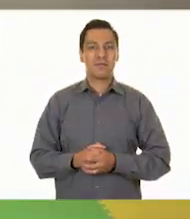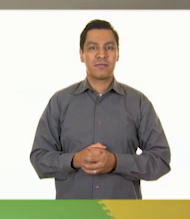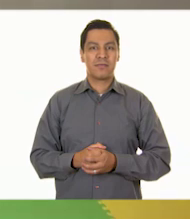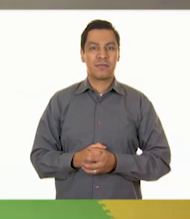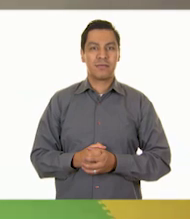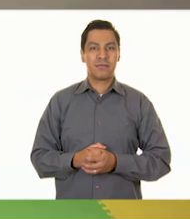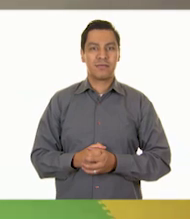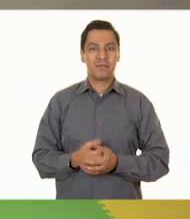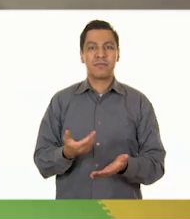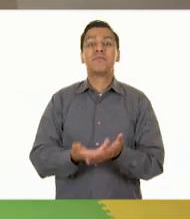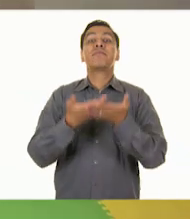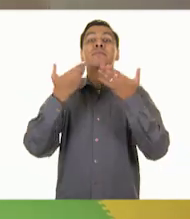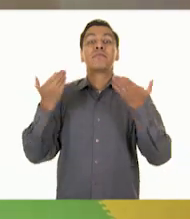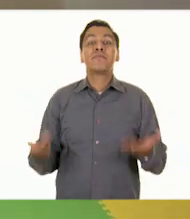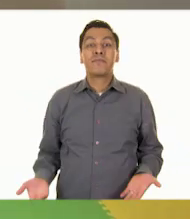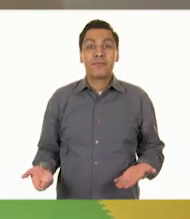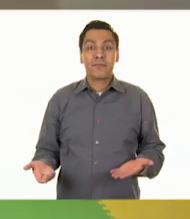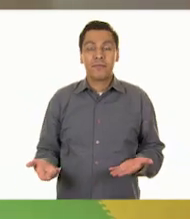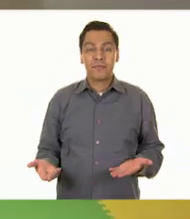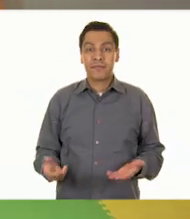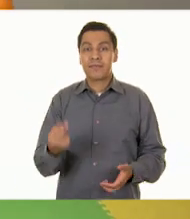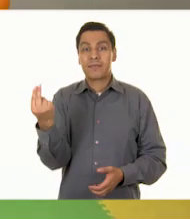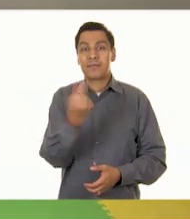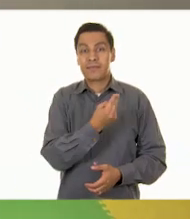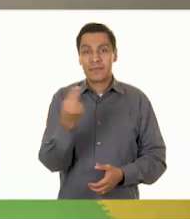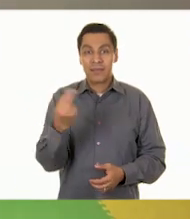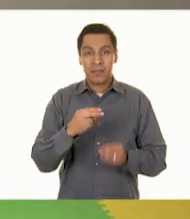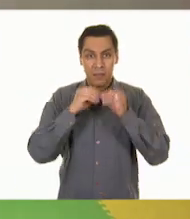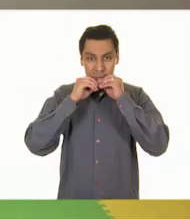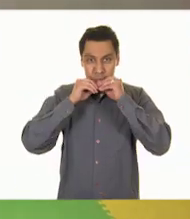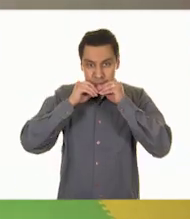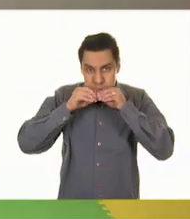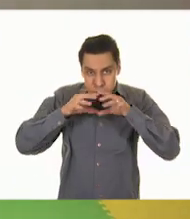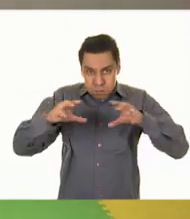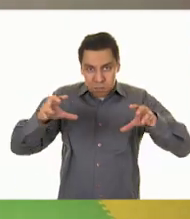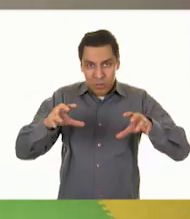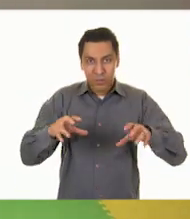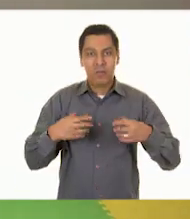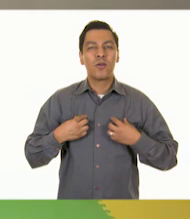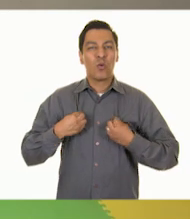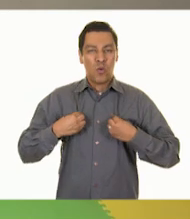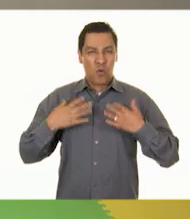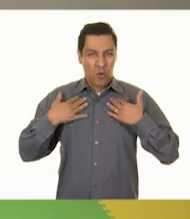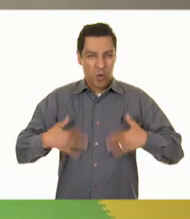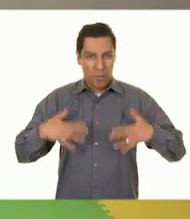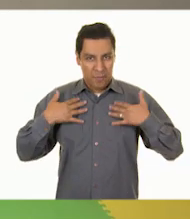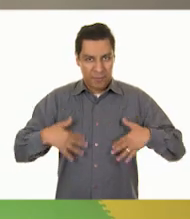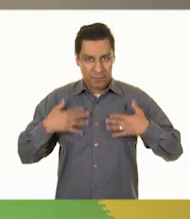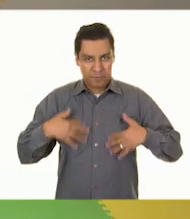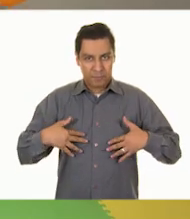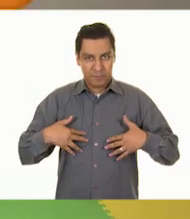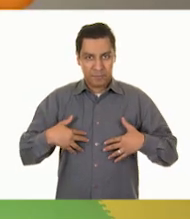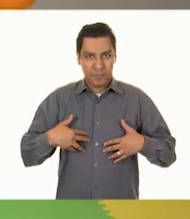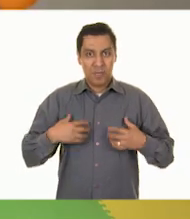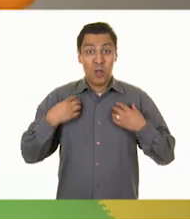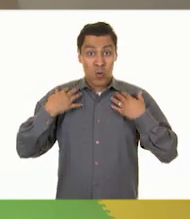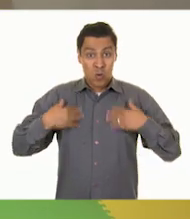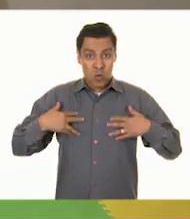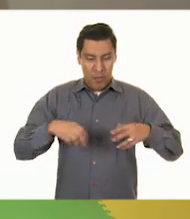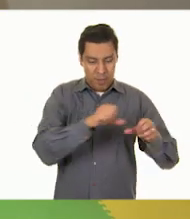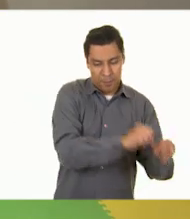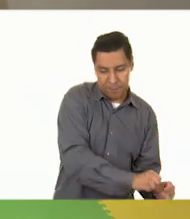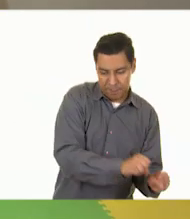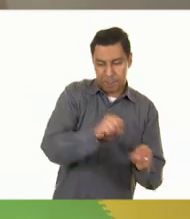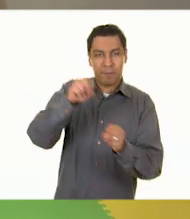ahora lo que vamos a ocupar es el globo y la muda de ropa lo que hay que hacer es llevar la moda al suelo y